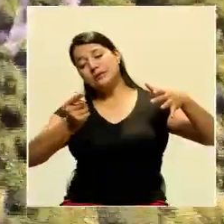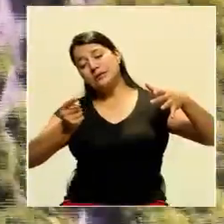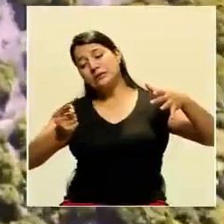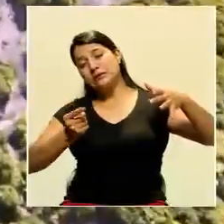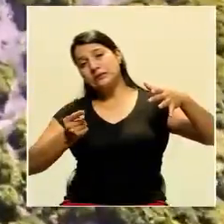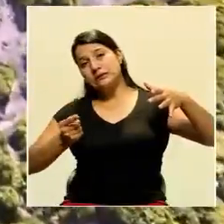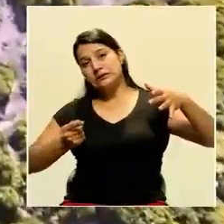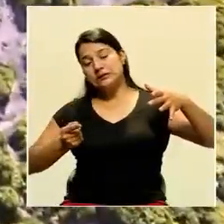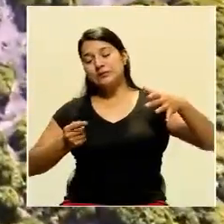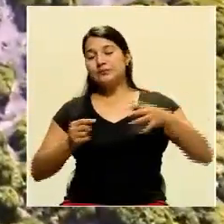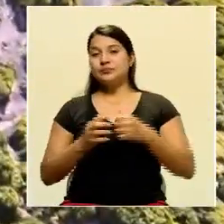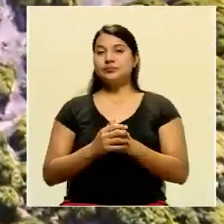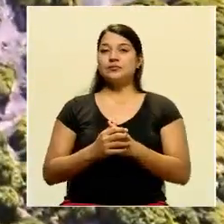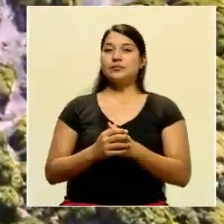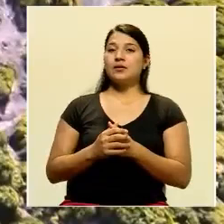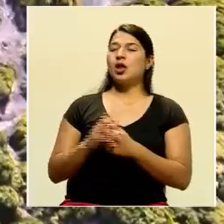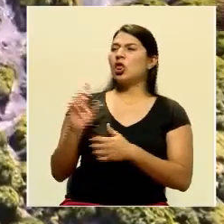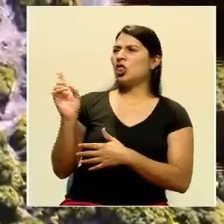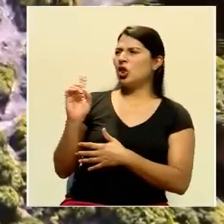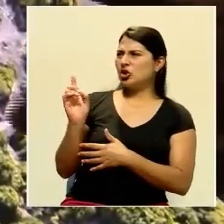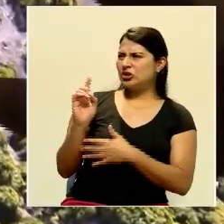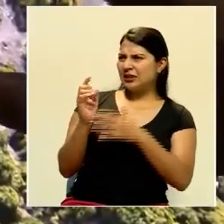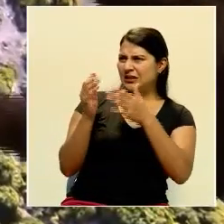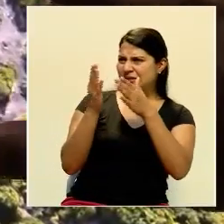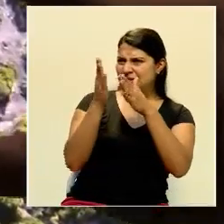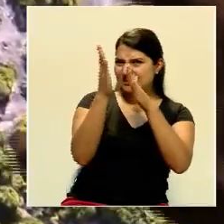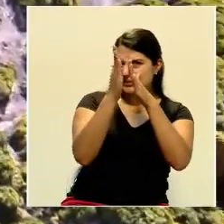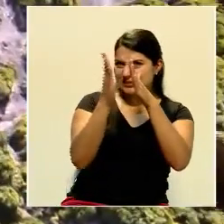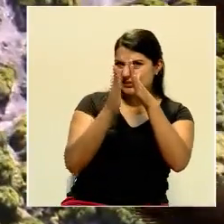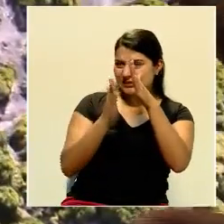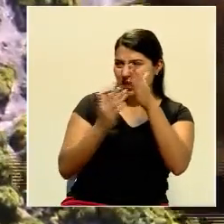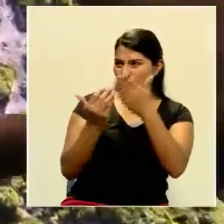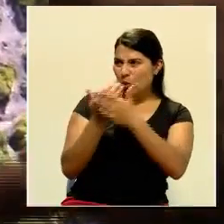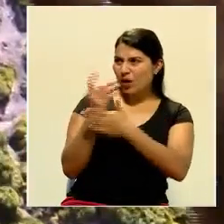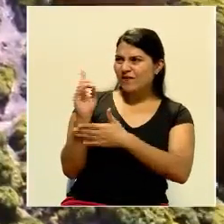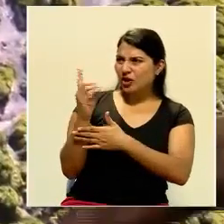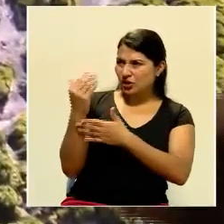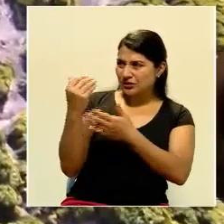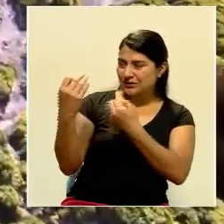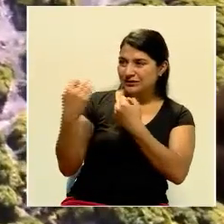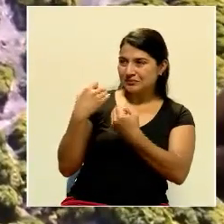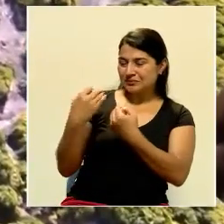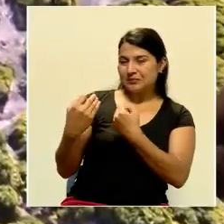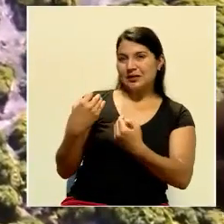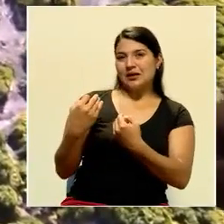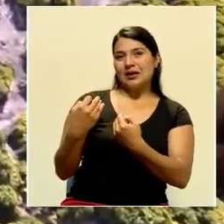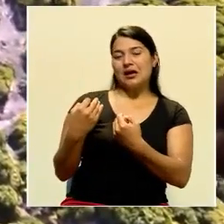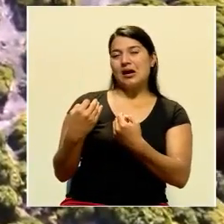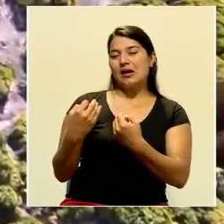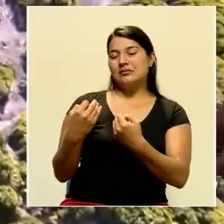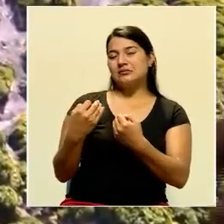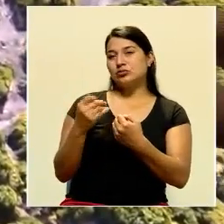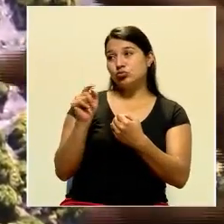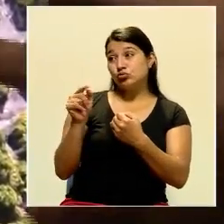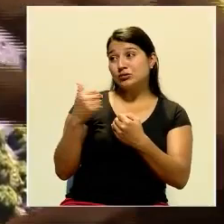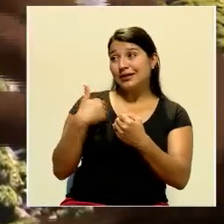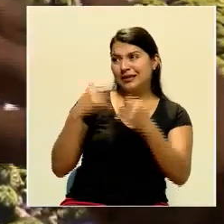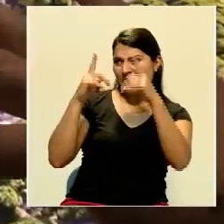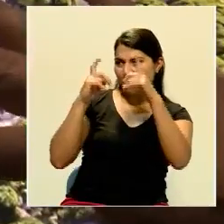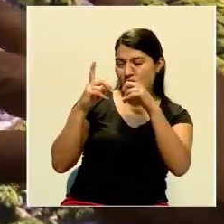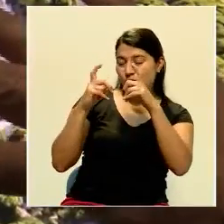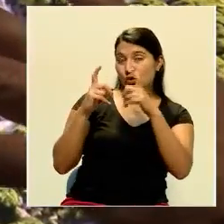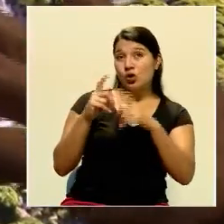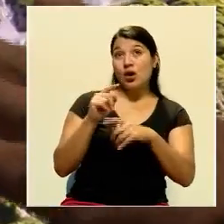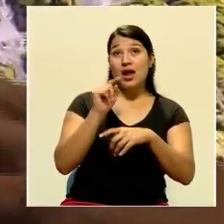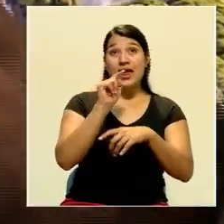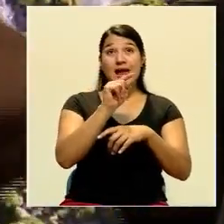aquí. Cyril, exactamente dónde serían. Vamos a poner en perspectiva un poco con esta imagen que usted nos muestra y que nos preparó. Estas son las